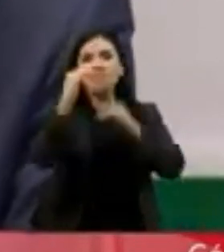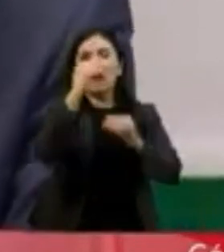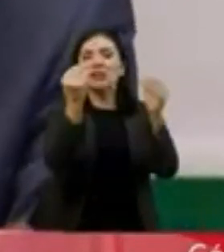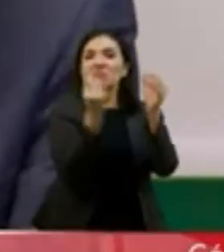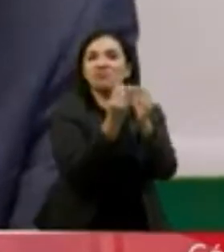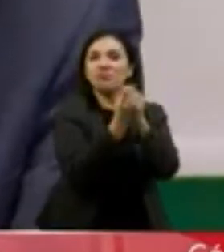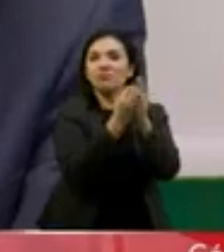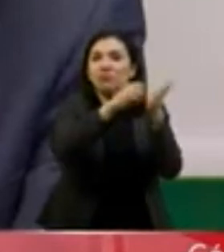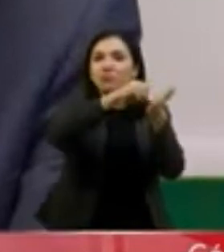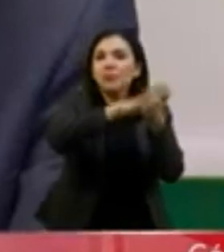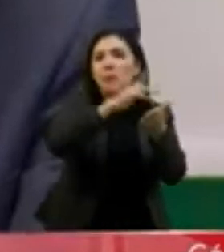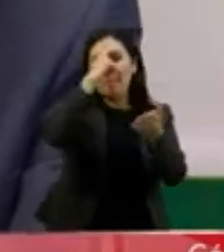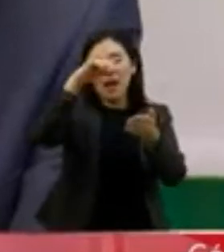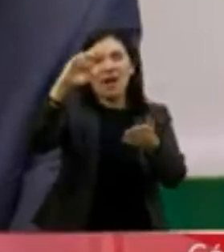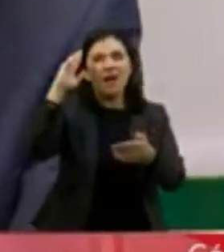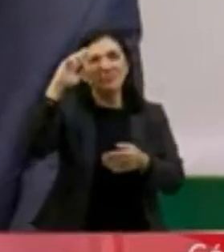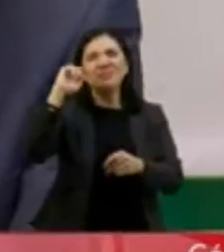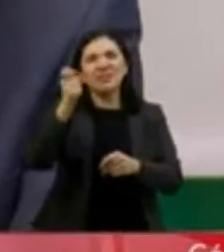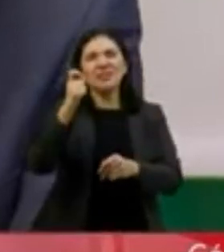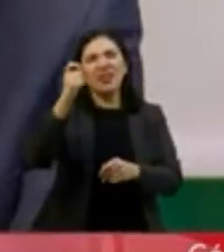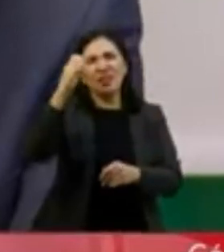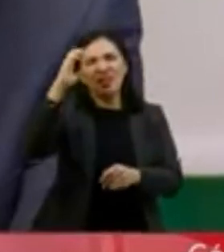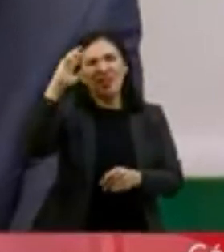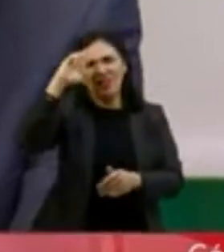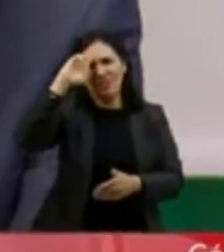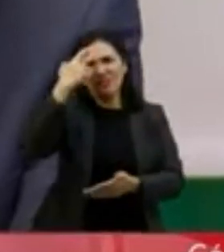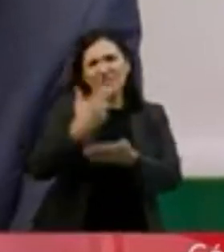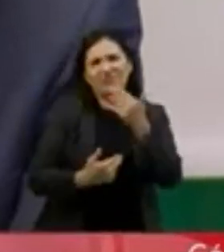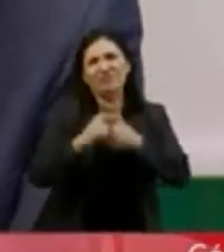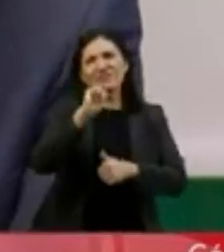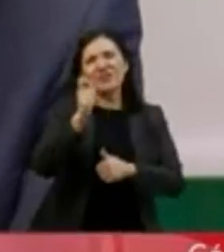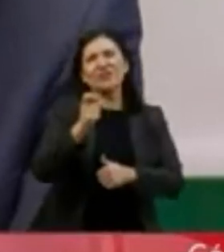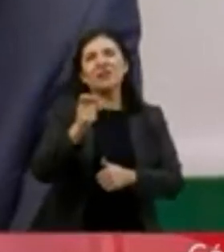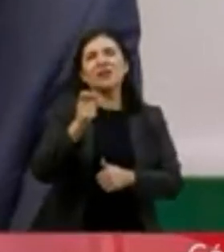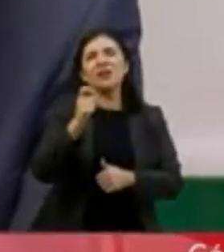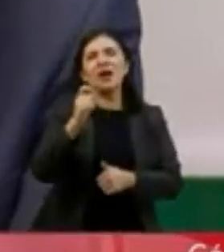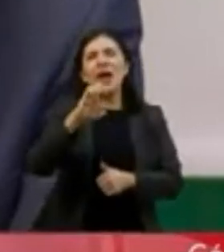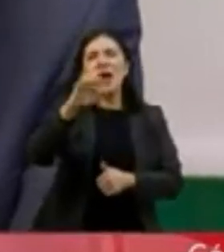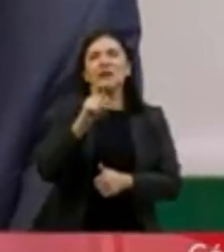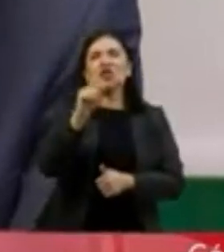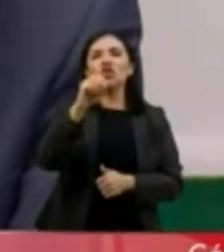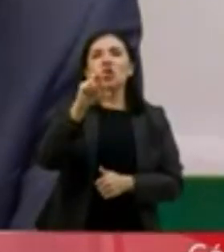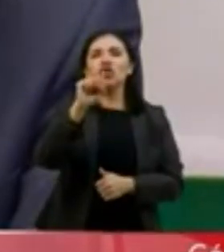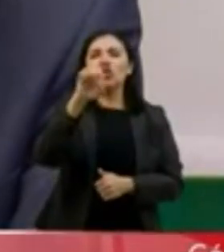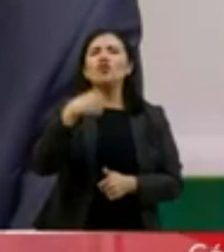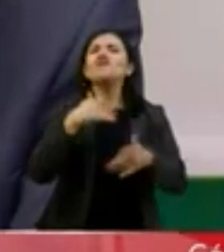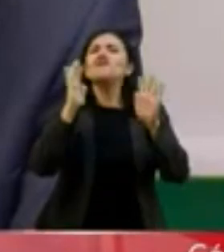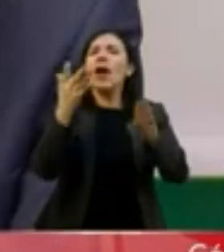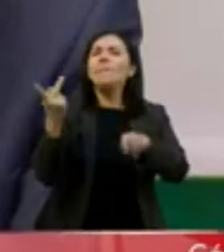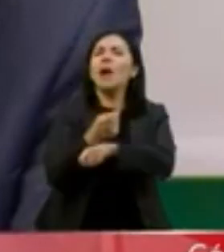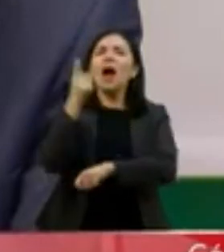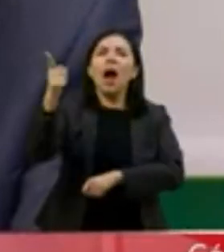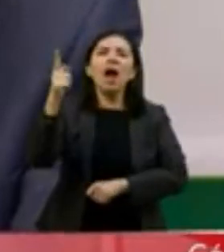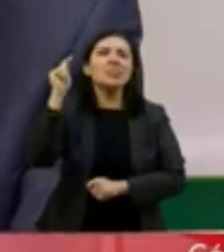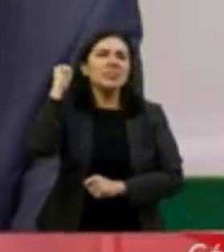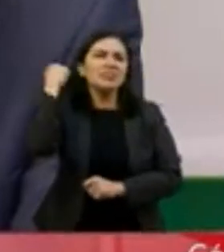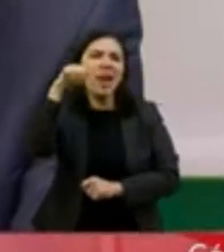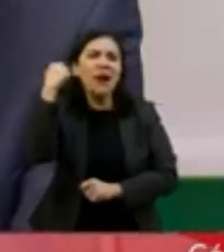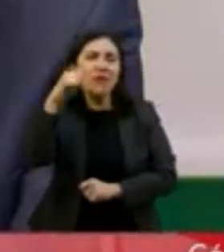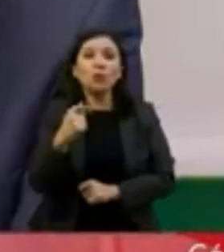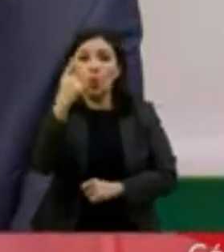del delito de extorsión lo hice en Tabasco y por cierto los pocos panistas que habían allá un solo legislador